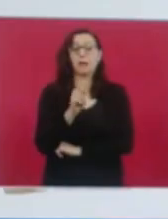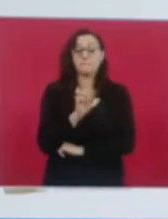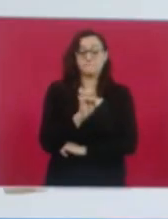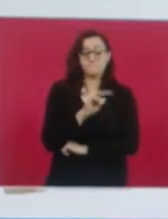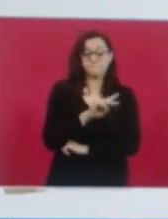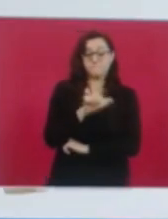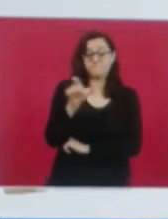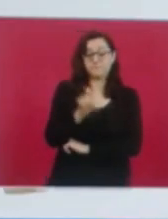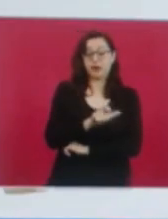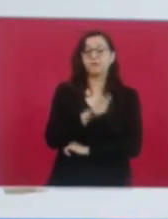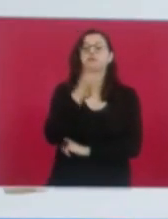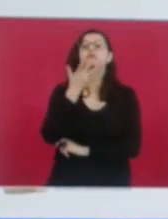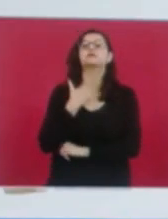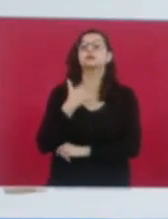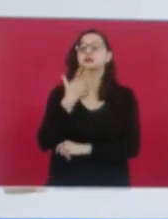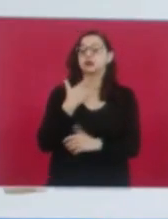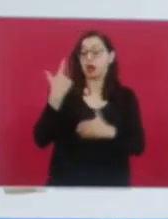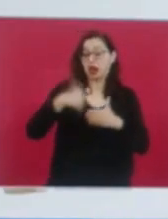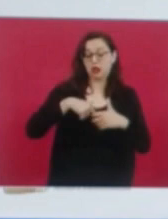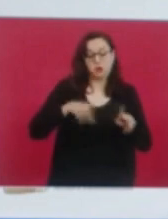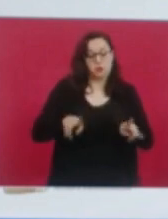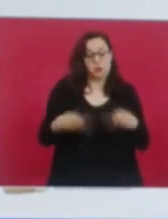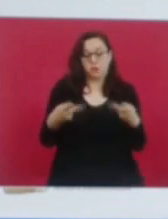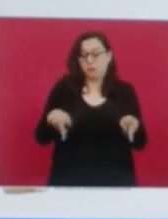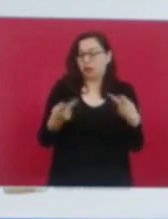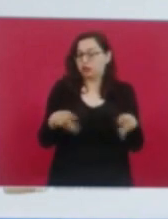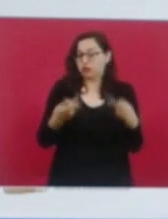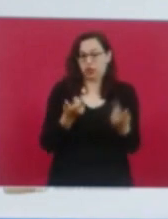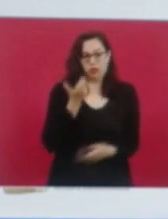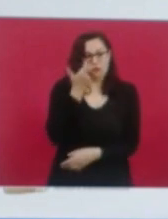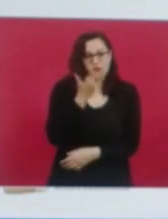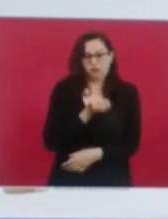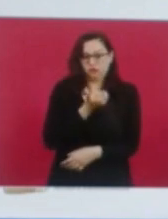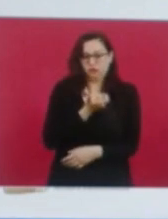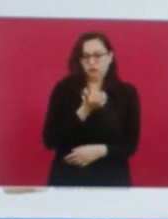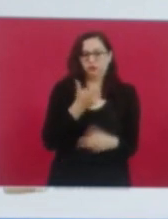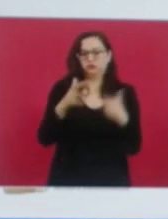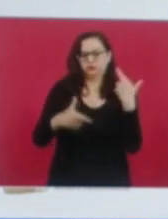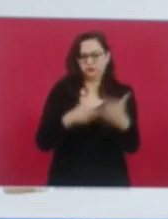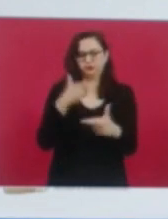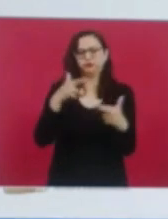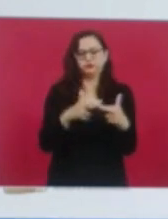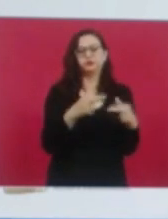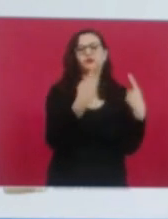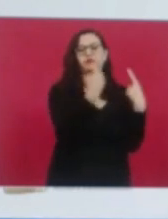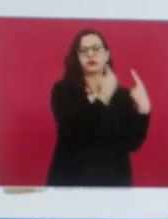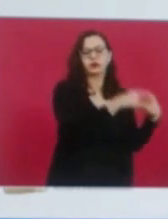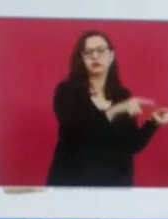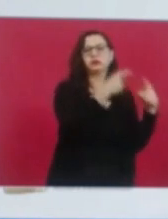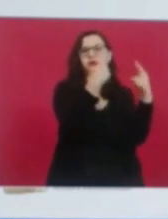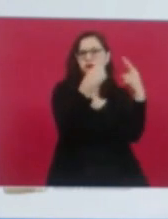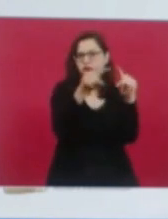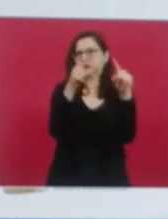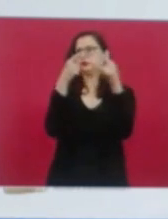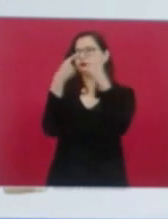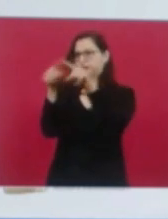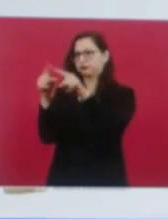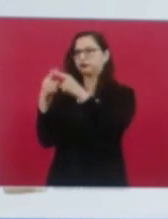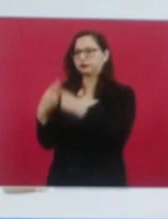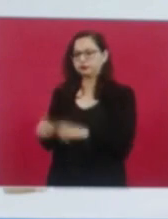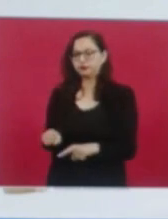nosotros estamos ante esta circunstancia, lo que se va a imponer para los próximos años y específicamente